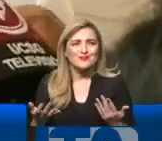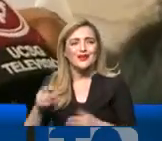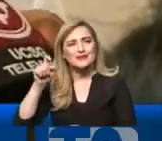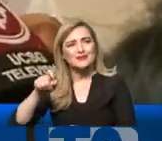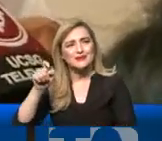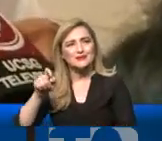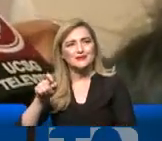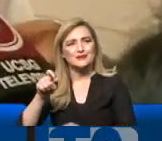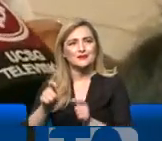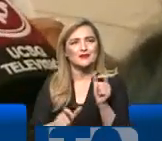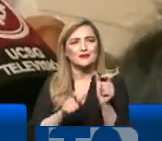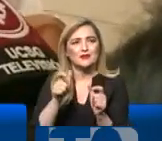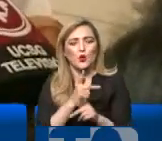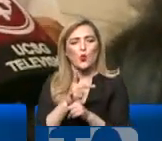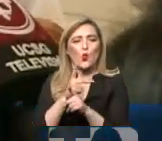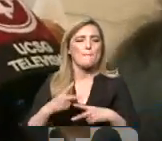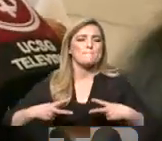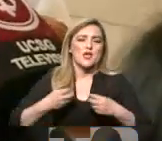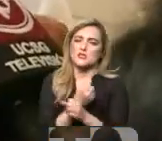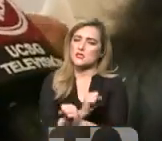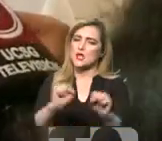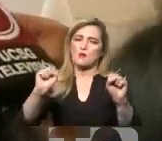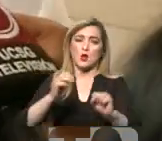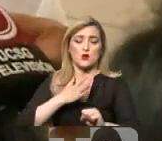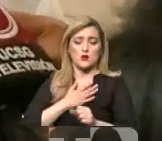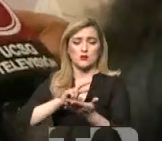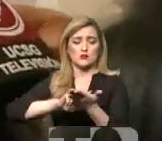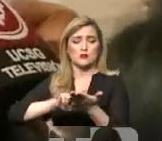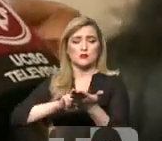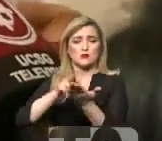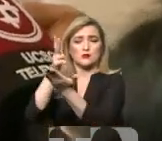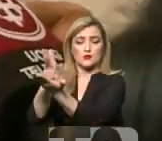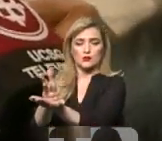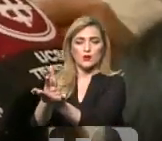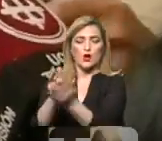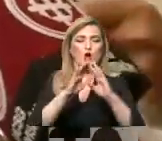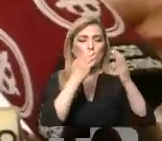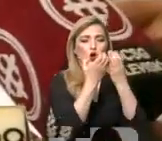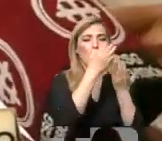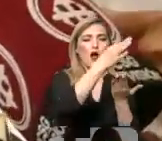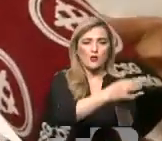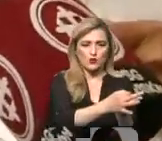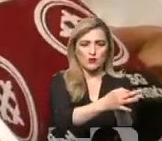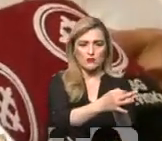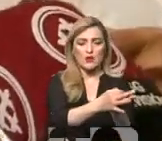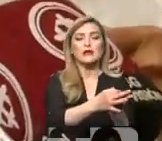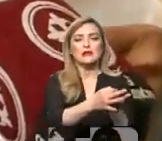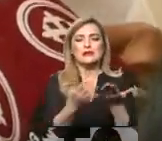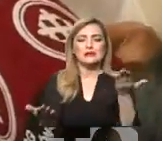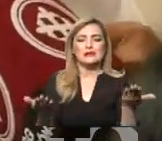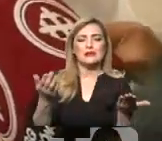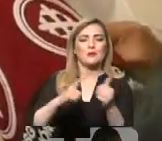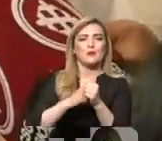necesidad que tiene la ciudad de cuidar vidas yo me voy a reunir con el terminal terrestre y el coe cantonal para establecer